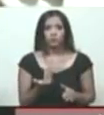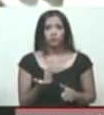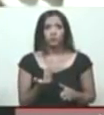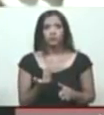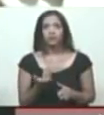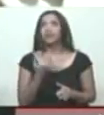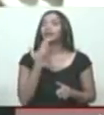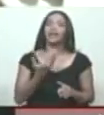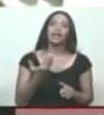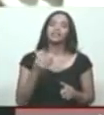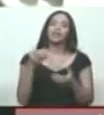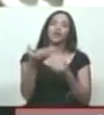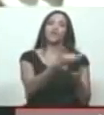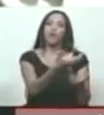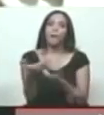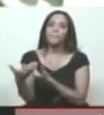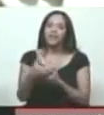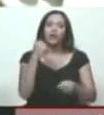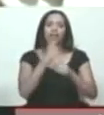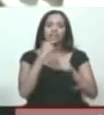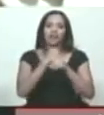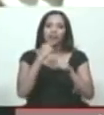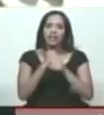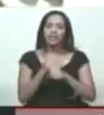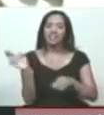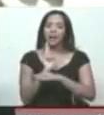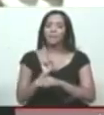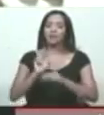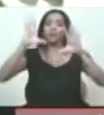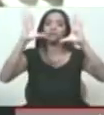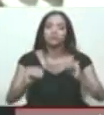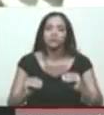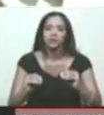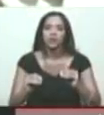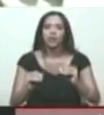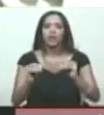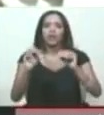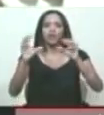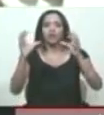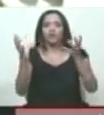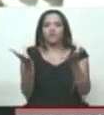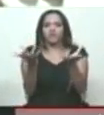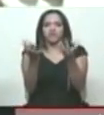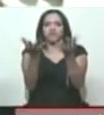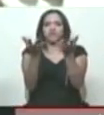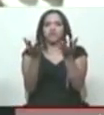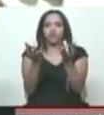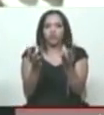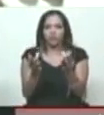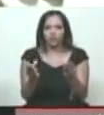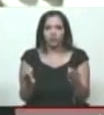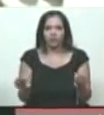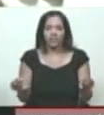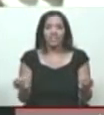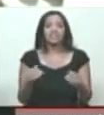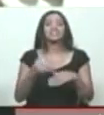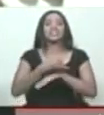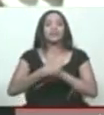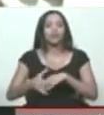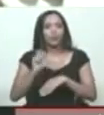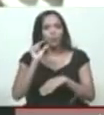Afortunadamente, gracias a los bomberos, a los trabajadores, a la acción inmediata, se pudo confinar el incendio y se limitó parte del